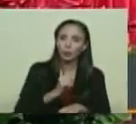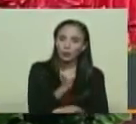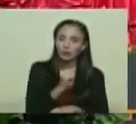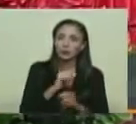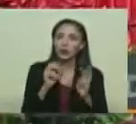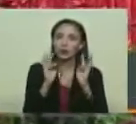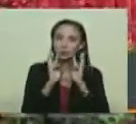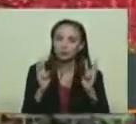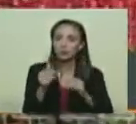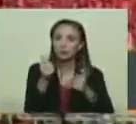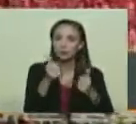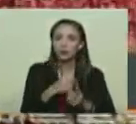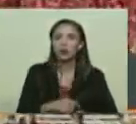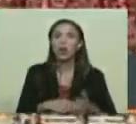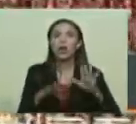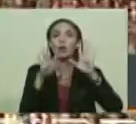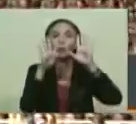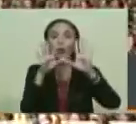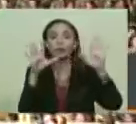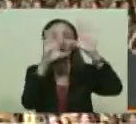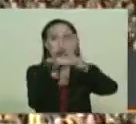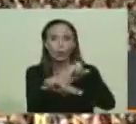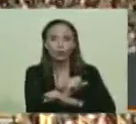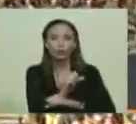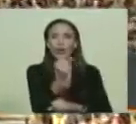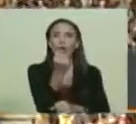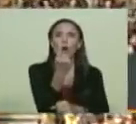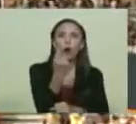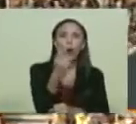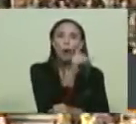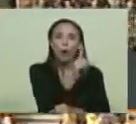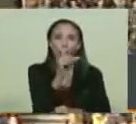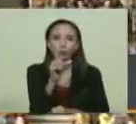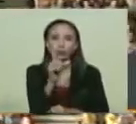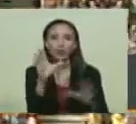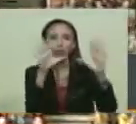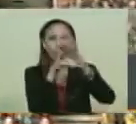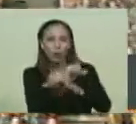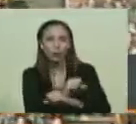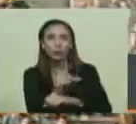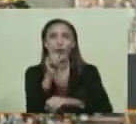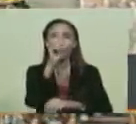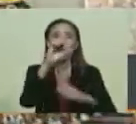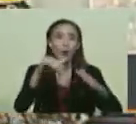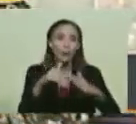Los encuentro a las 9 de la noche, 11 de la noche, 1 de la mañana, por ahí por las calles, las avenidas.